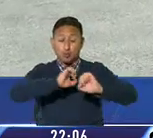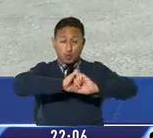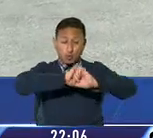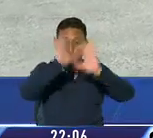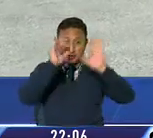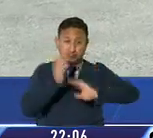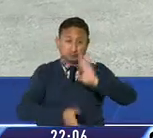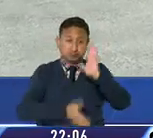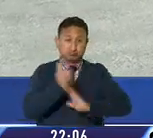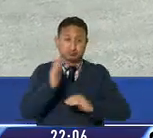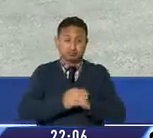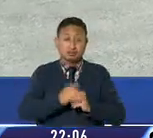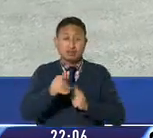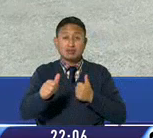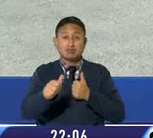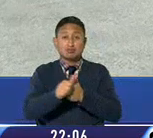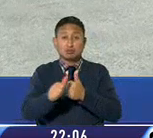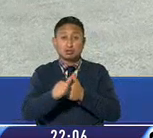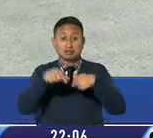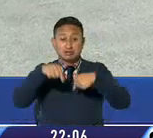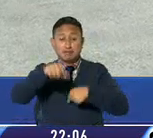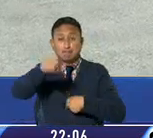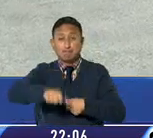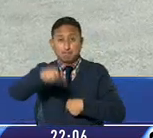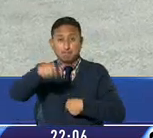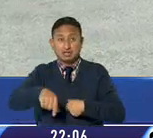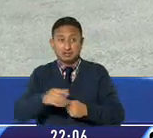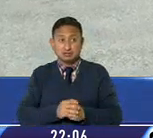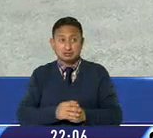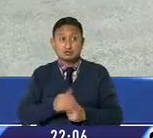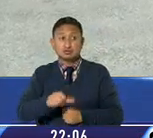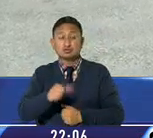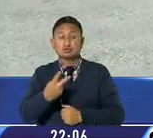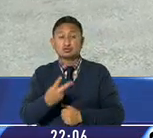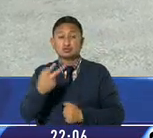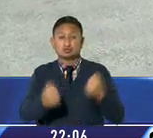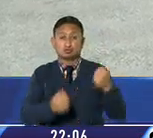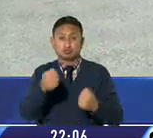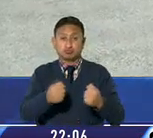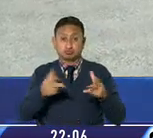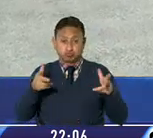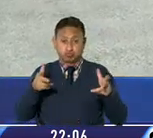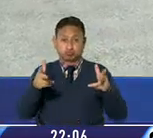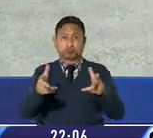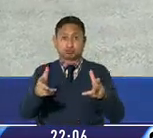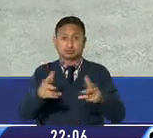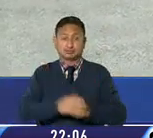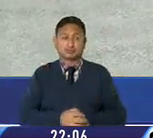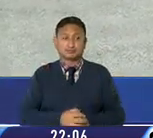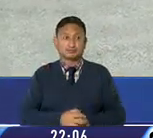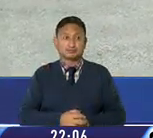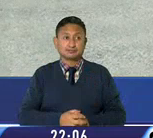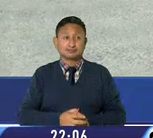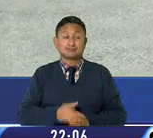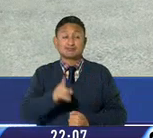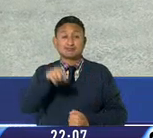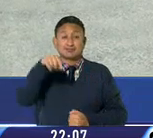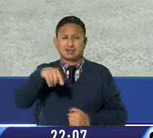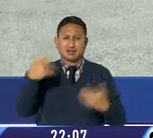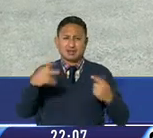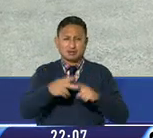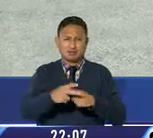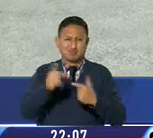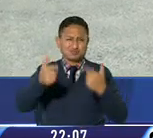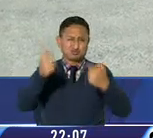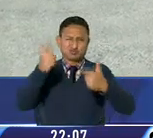los pocos metros, varias personas que circulaban en dos vehículos les bloquearon el paso y una lluvia de disparos